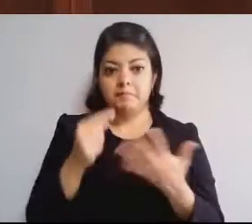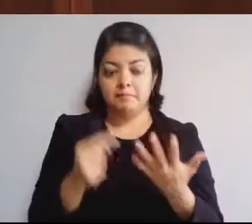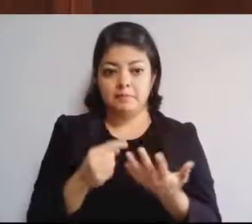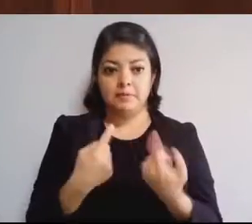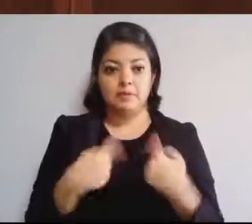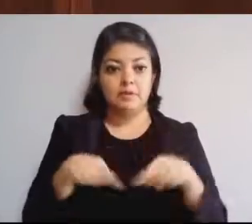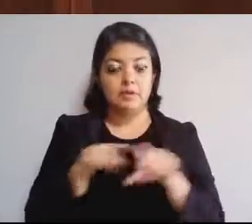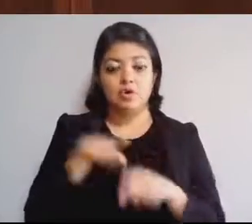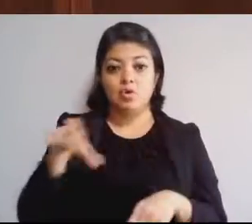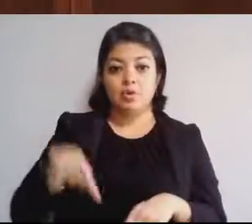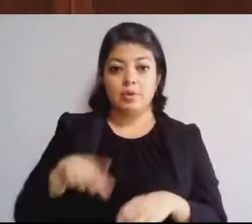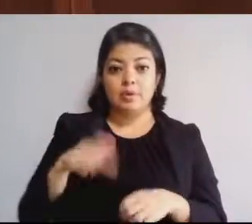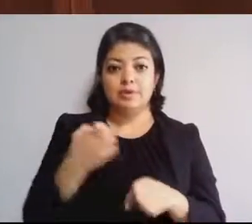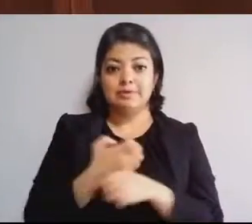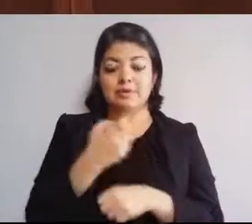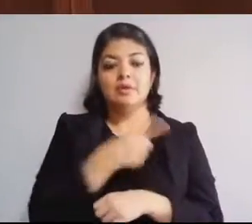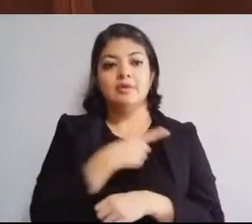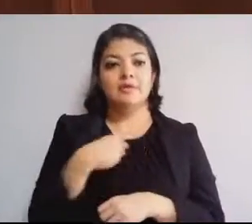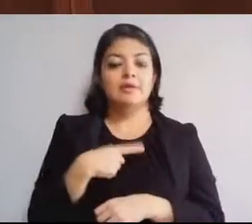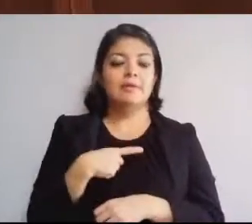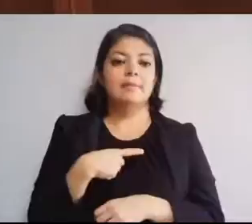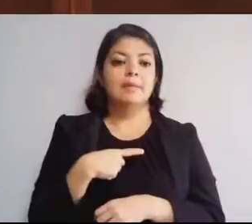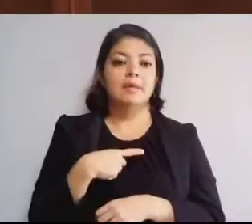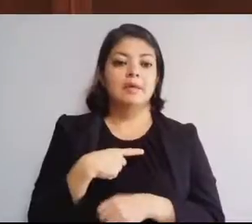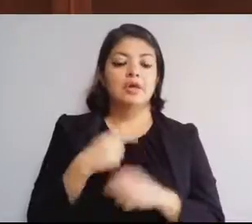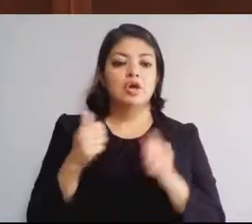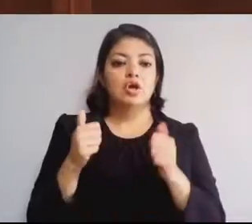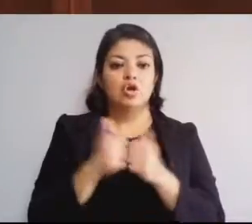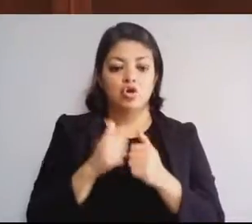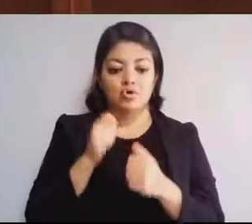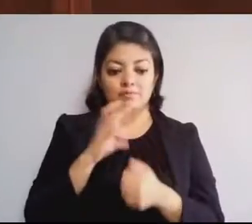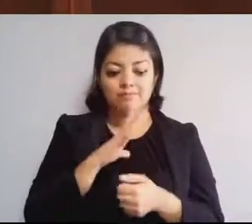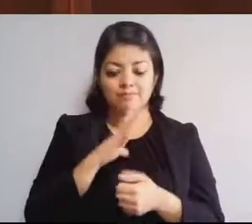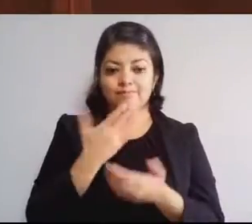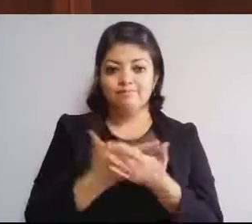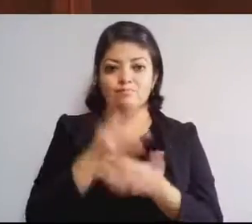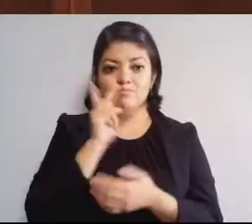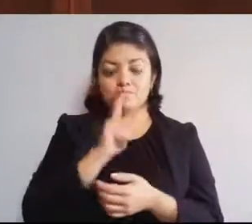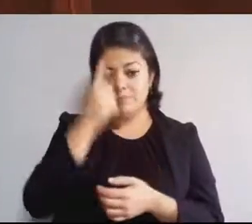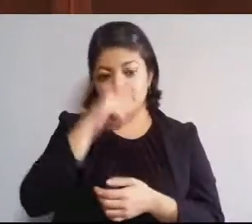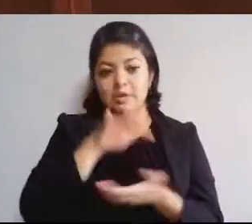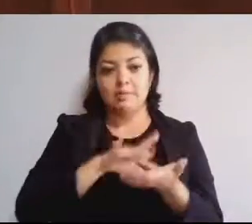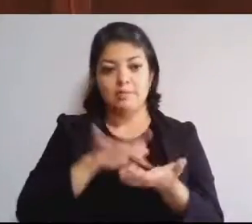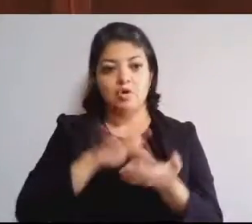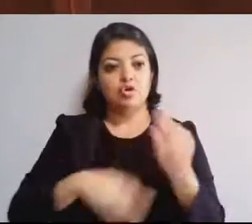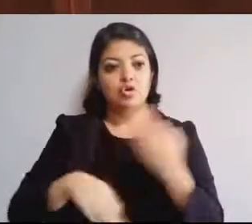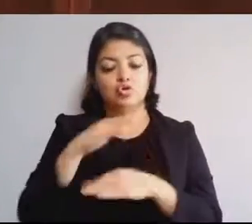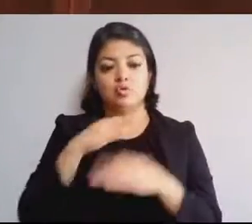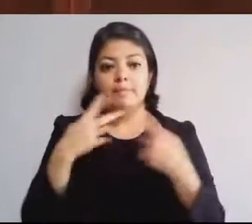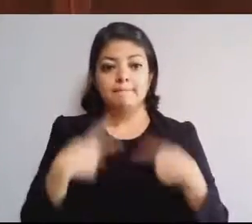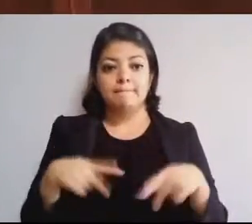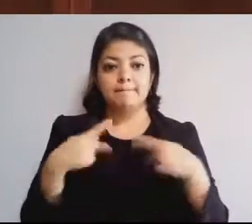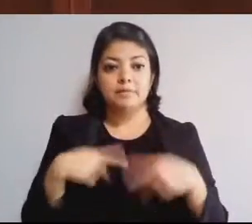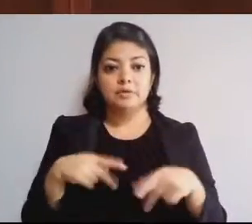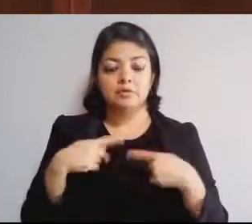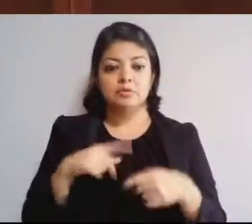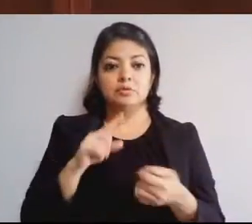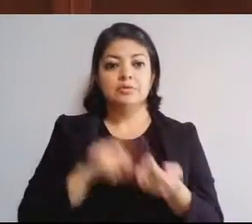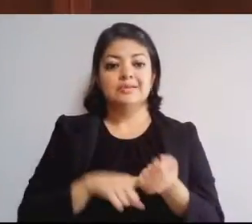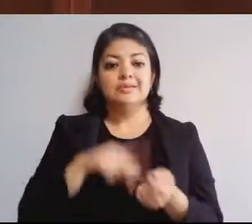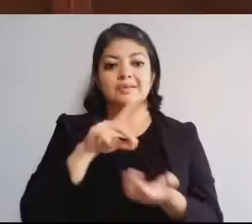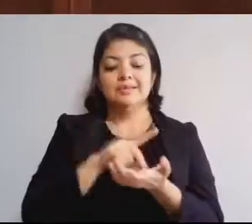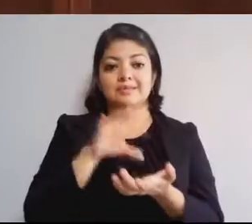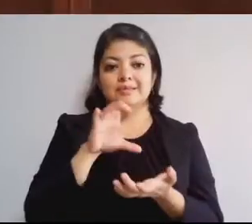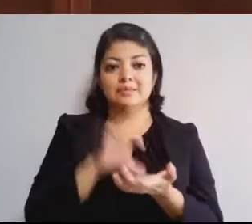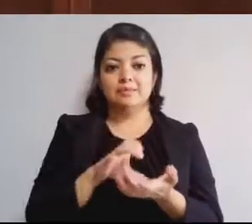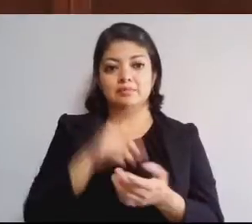gobierno del Estado deberían de contar con este tipo de indumentarias para apoyar a todas las personas en situaciones de discapacidad con el